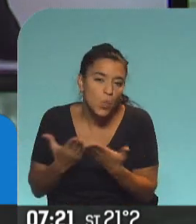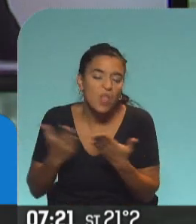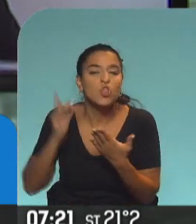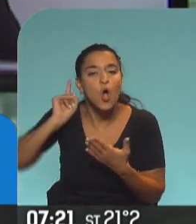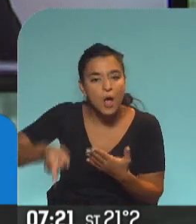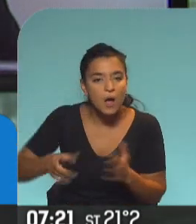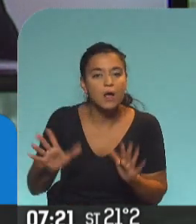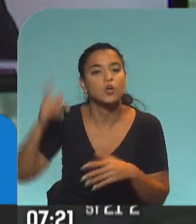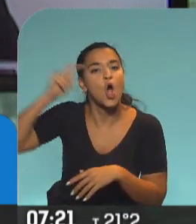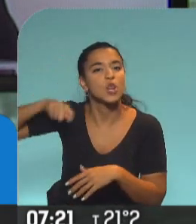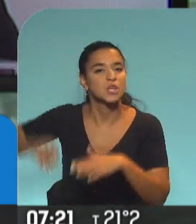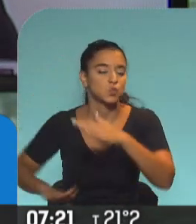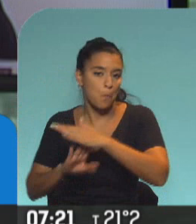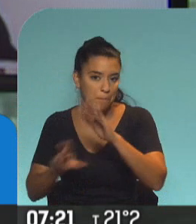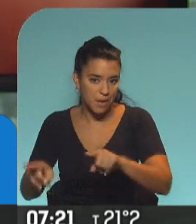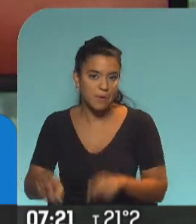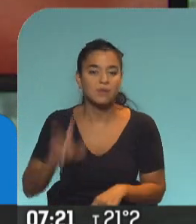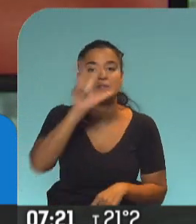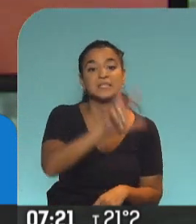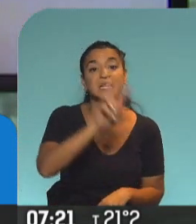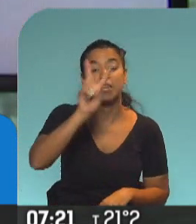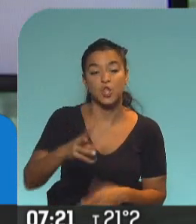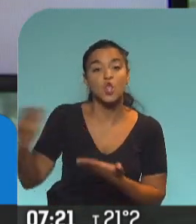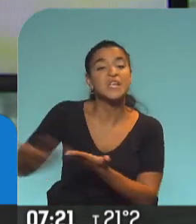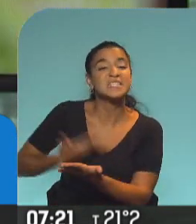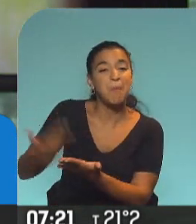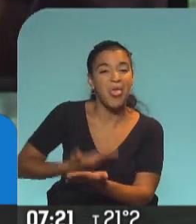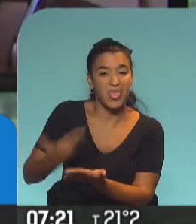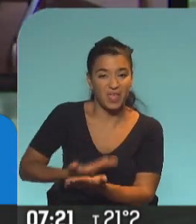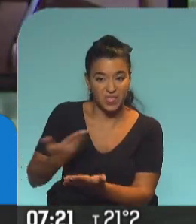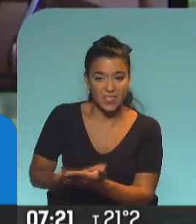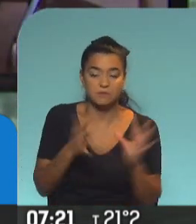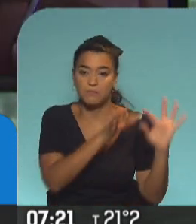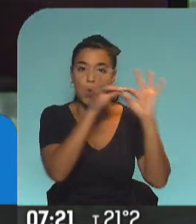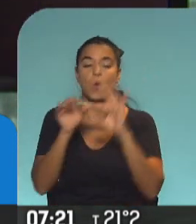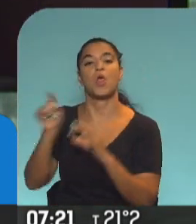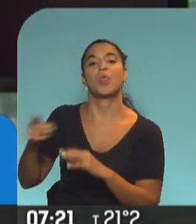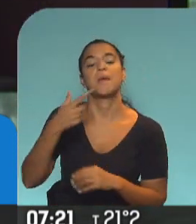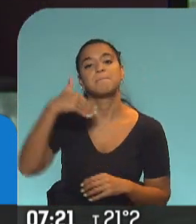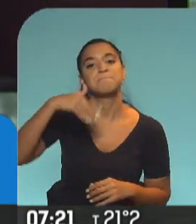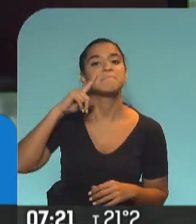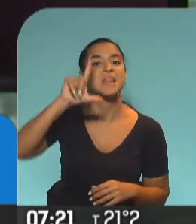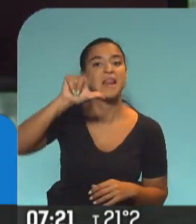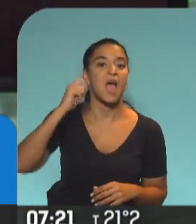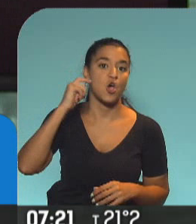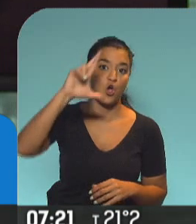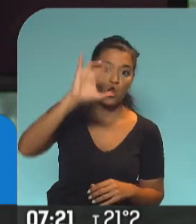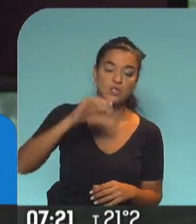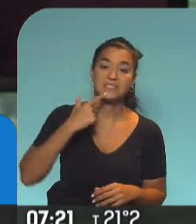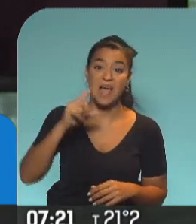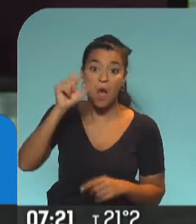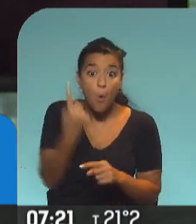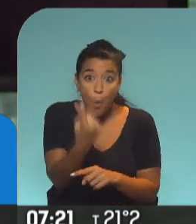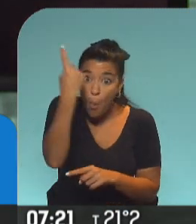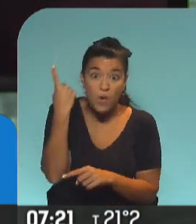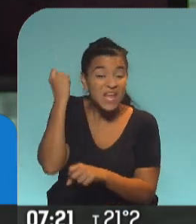causa la Corte Suprema. Hay 32 expedientes vinculados con Milagro Sala en la Corte. La única condena que por ahora